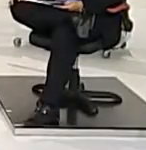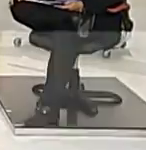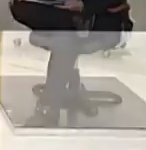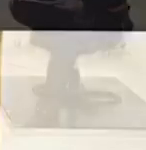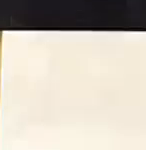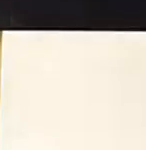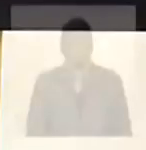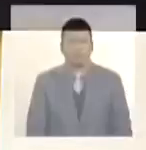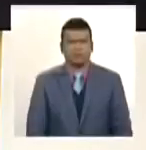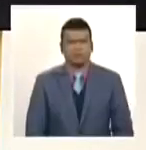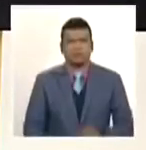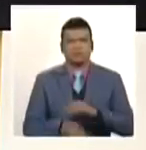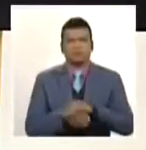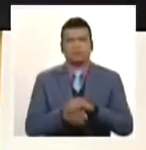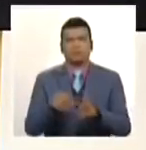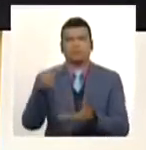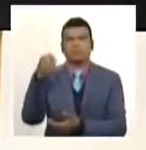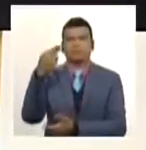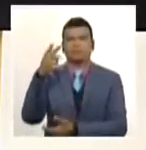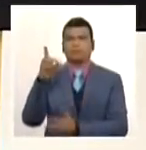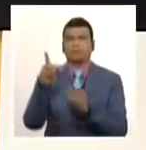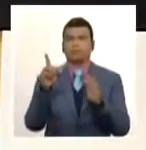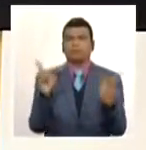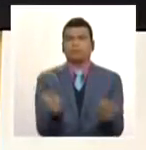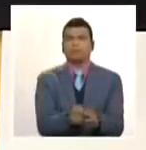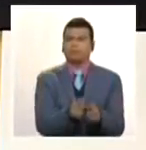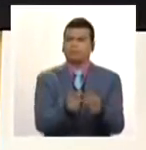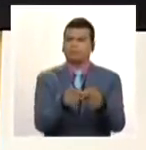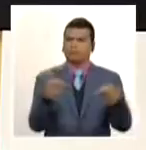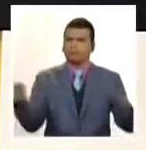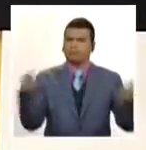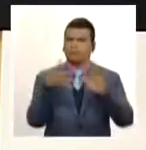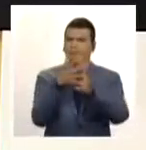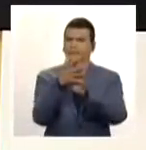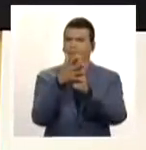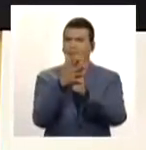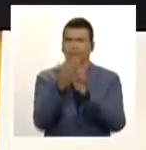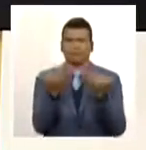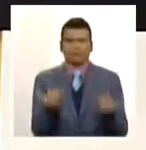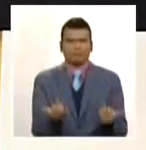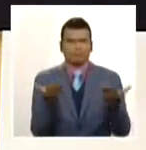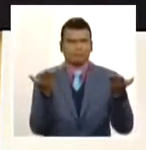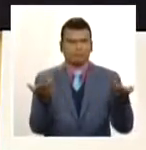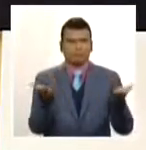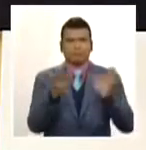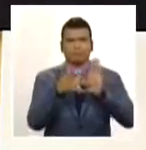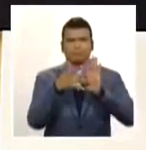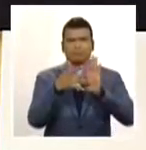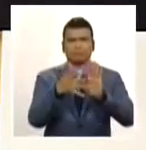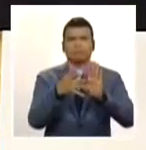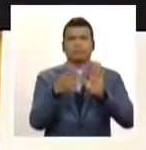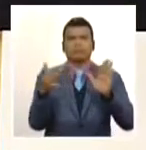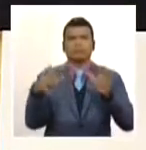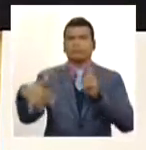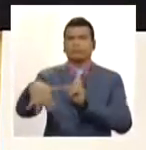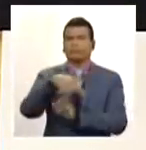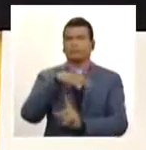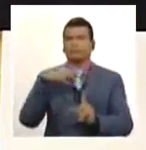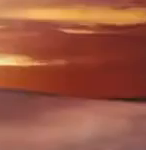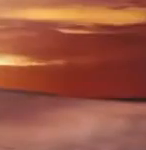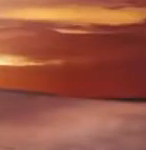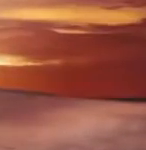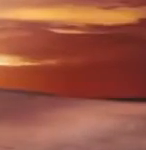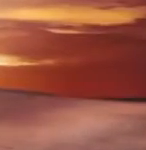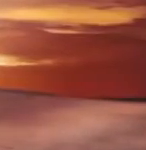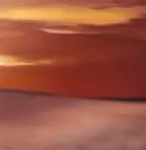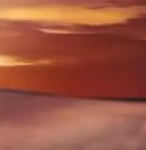Estamos de regreso en Economía HD, la visión del Pacífico más allá de los titulares, y a esta hora de la mañana les presentamos el estado del tiempo en las